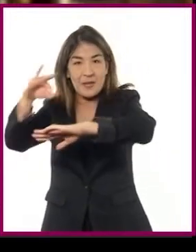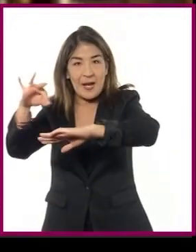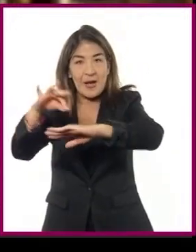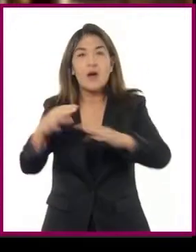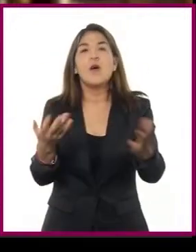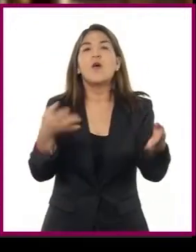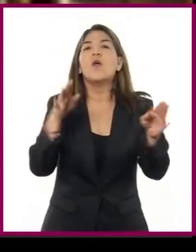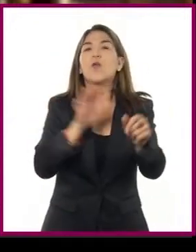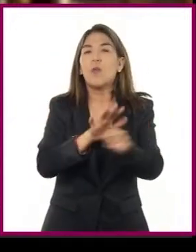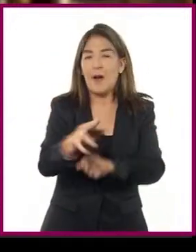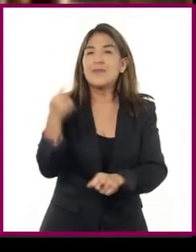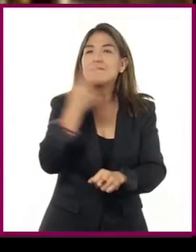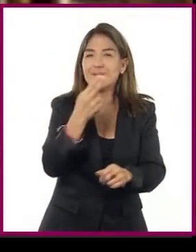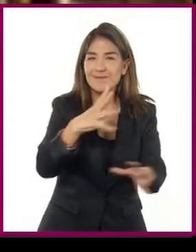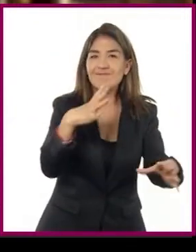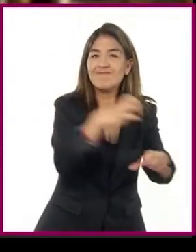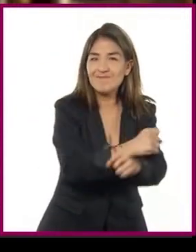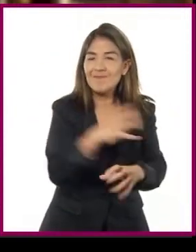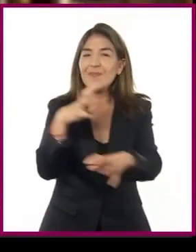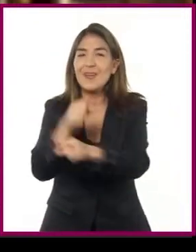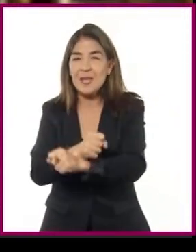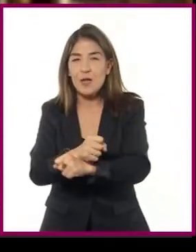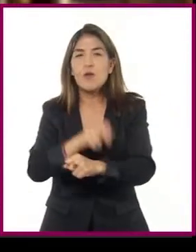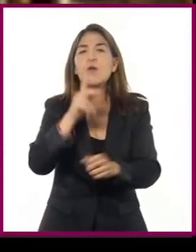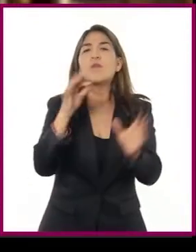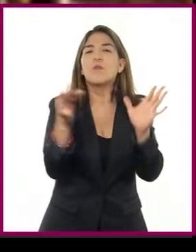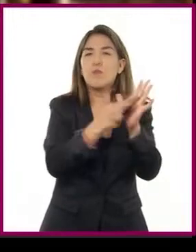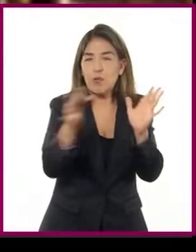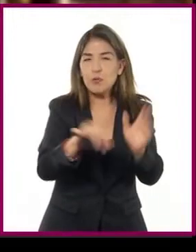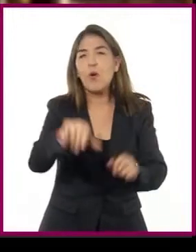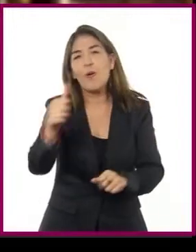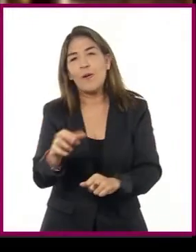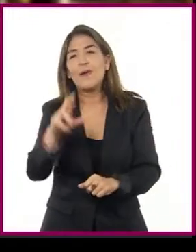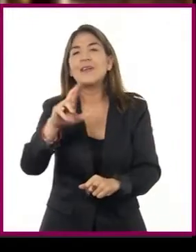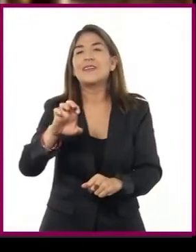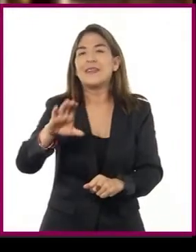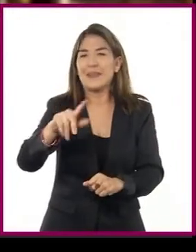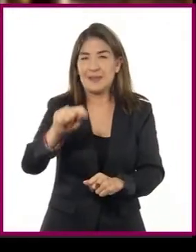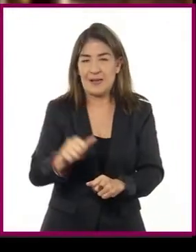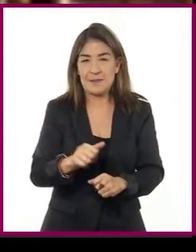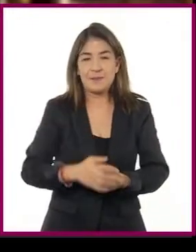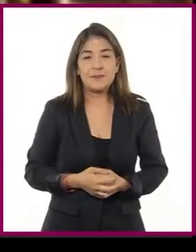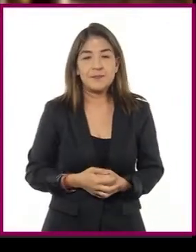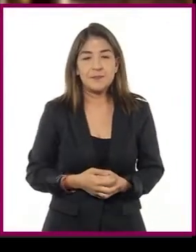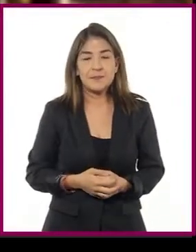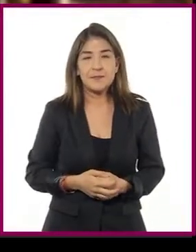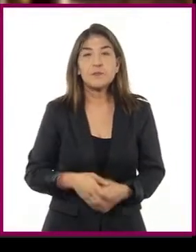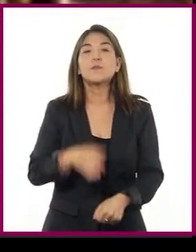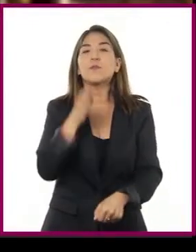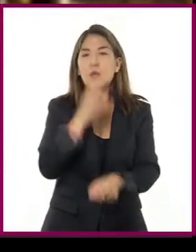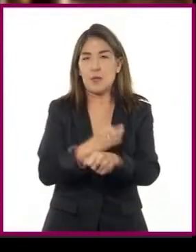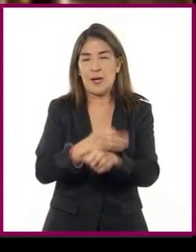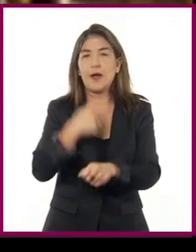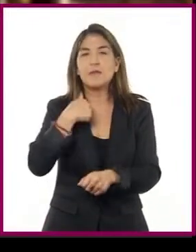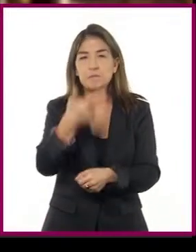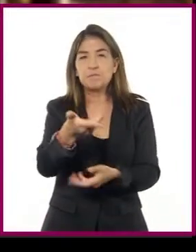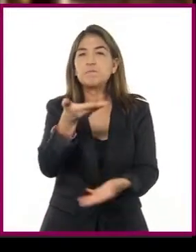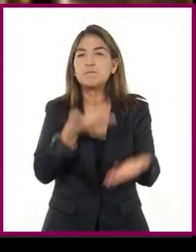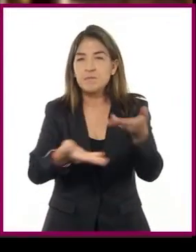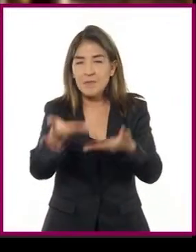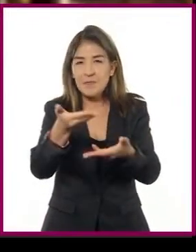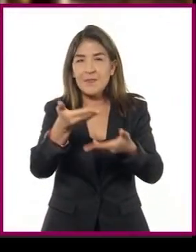punto y qué es una recta. A continuación, te compartiré